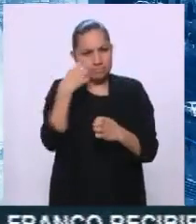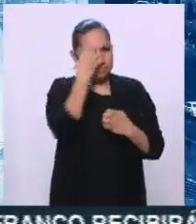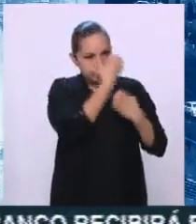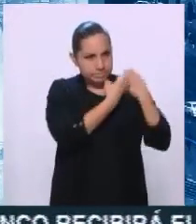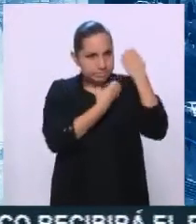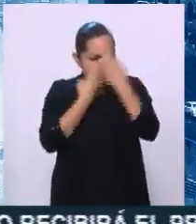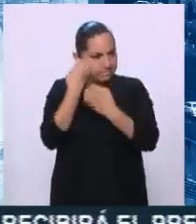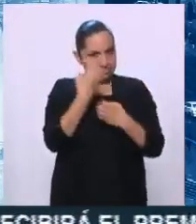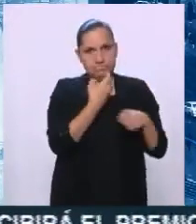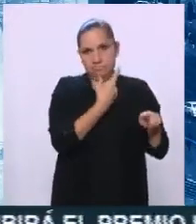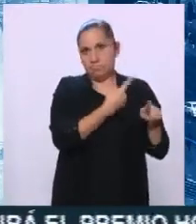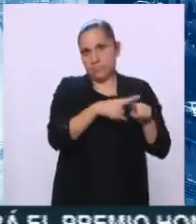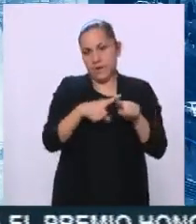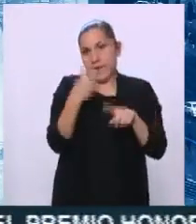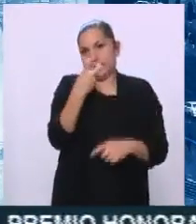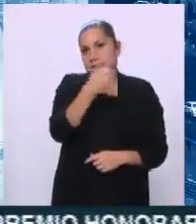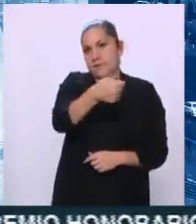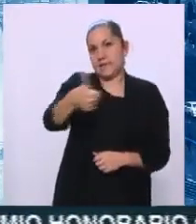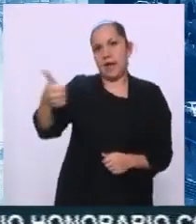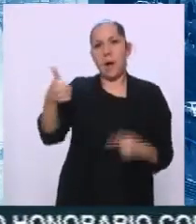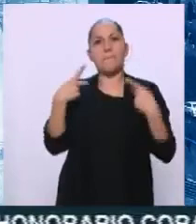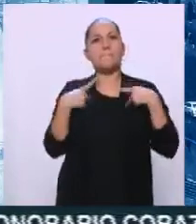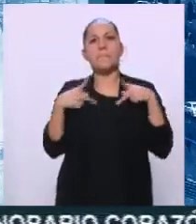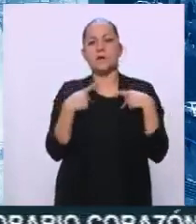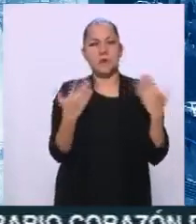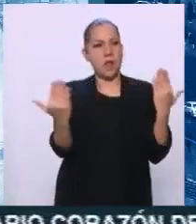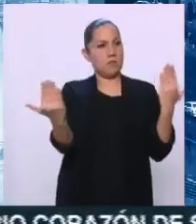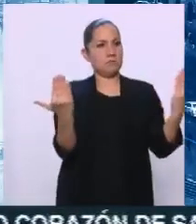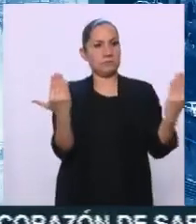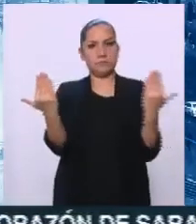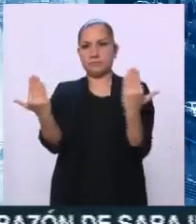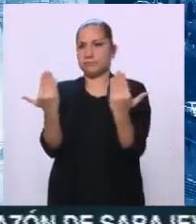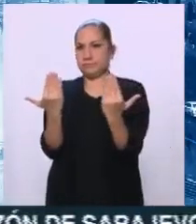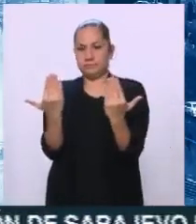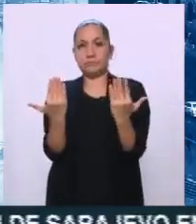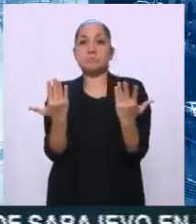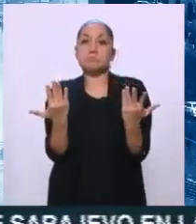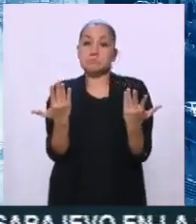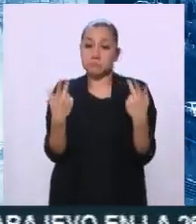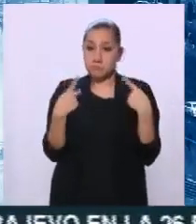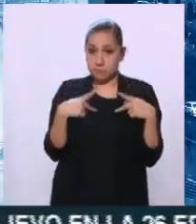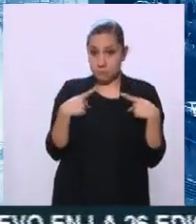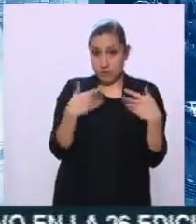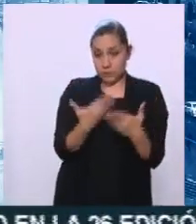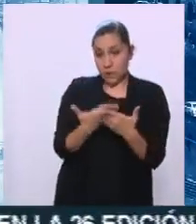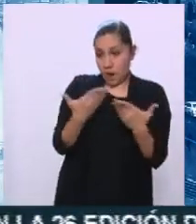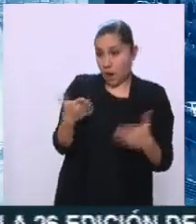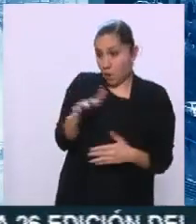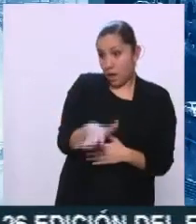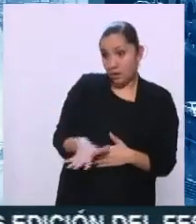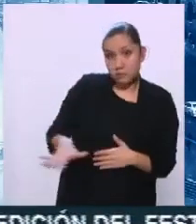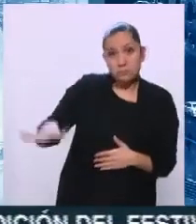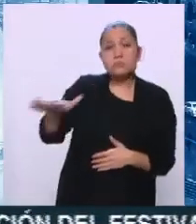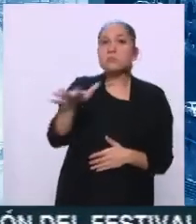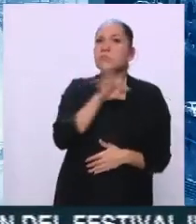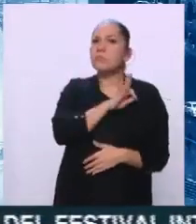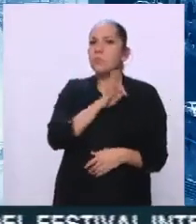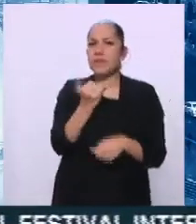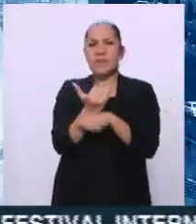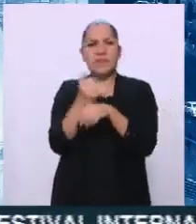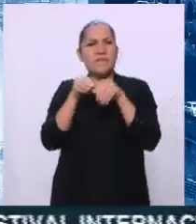ahí, no toman en cuenta que hay ya un amplio sector social ciudadano que tiene mucha información y que